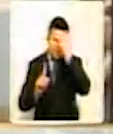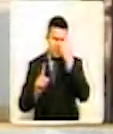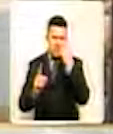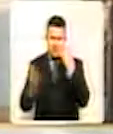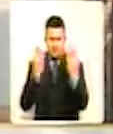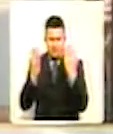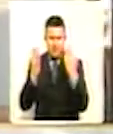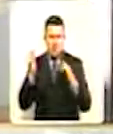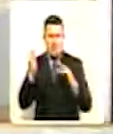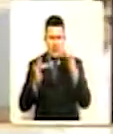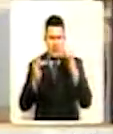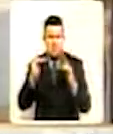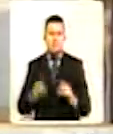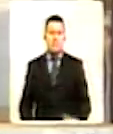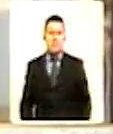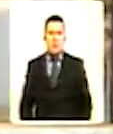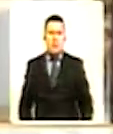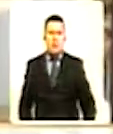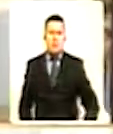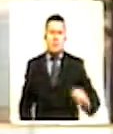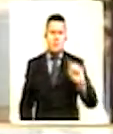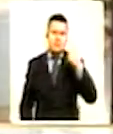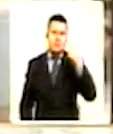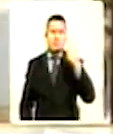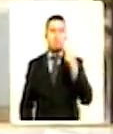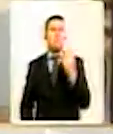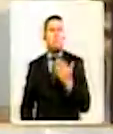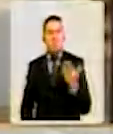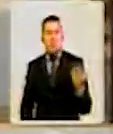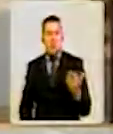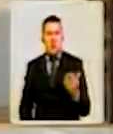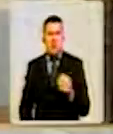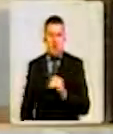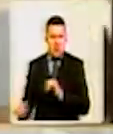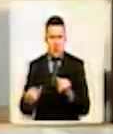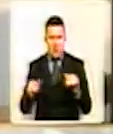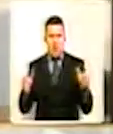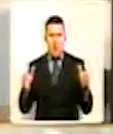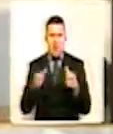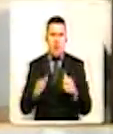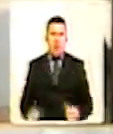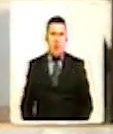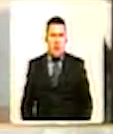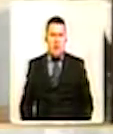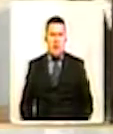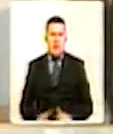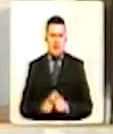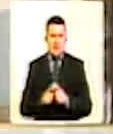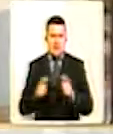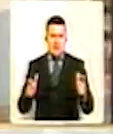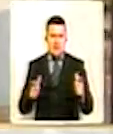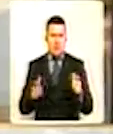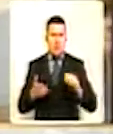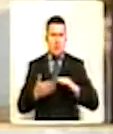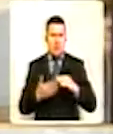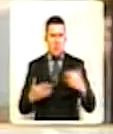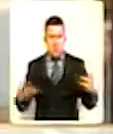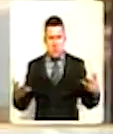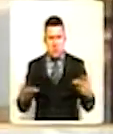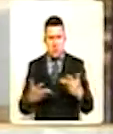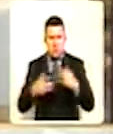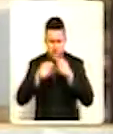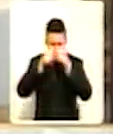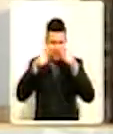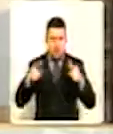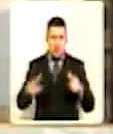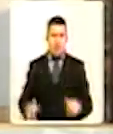muy rápidamente. En primer lugar, esa gran instancia de articulación y engranaje de la colaboración de los